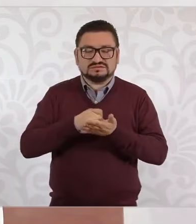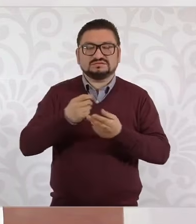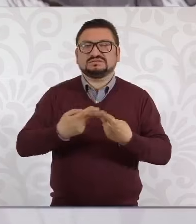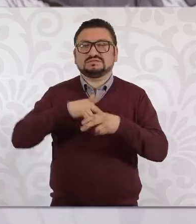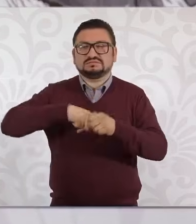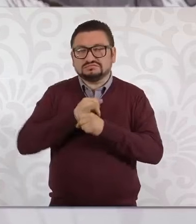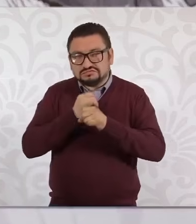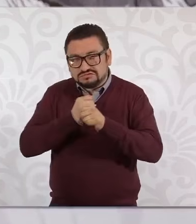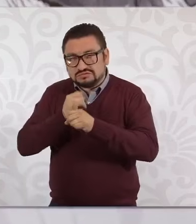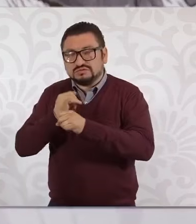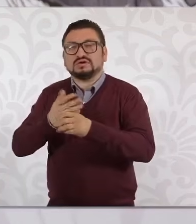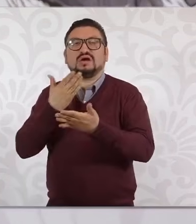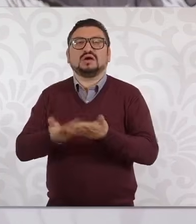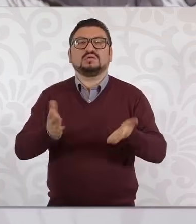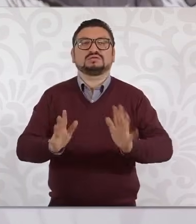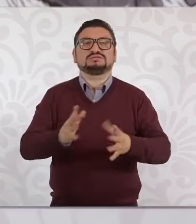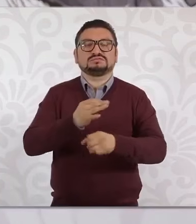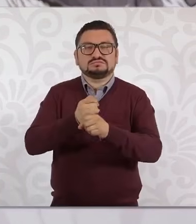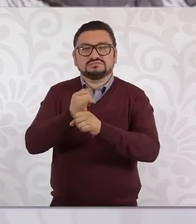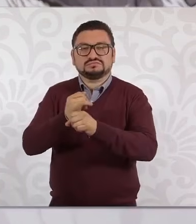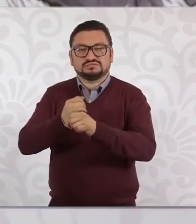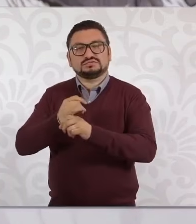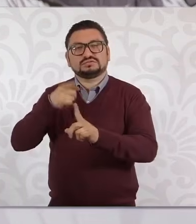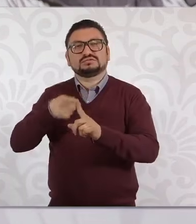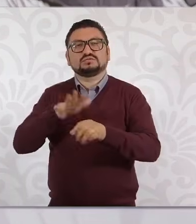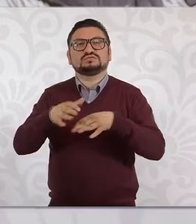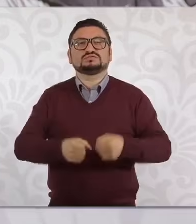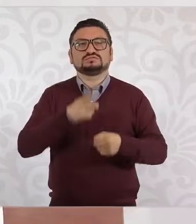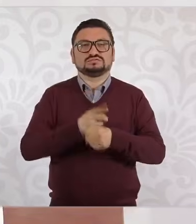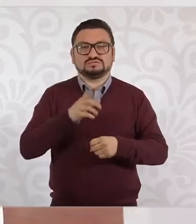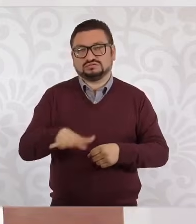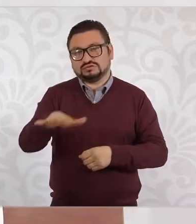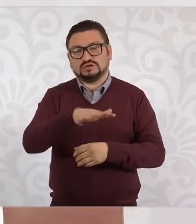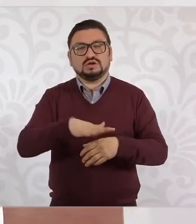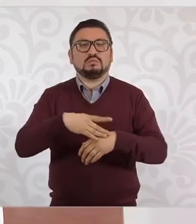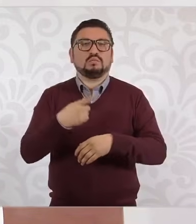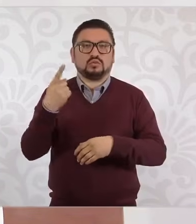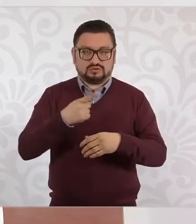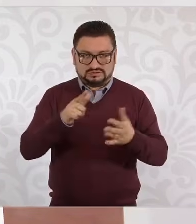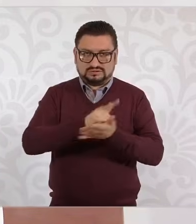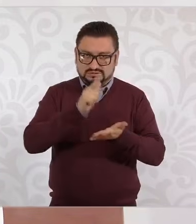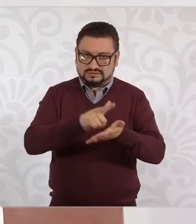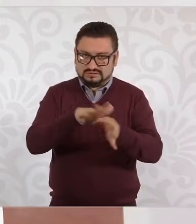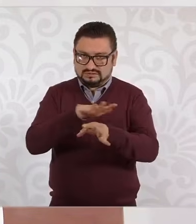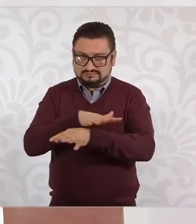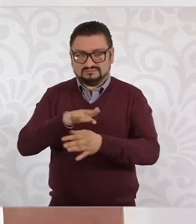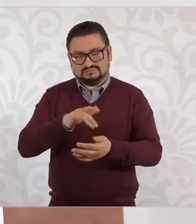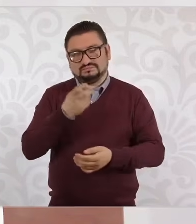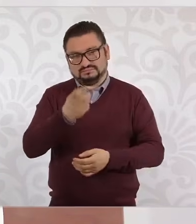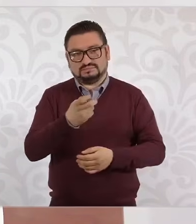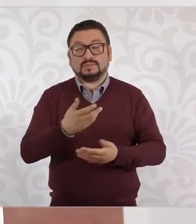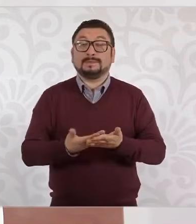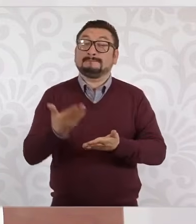Inteligencia, que hoy investiga principalmente temas relacionados con seguridad pública gracias al cambio en la ley. Cuando